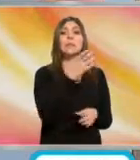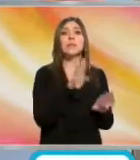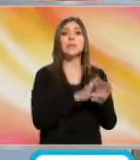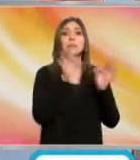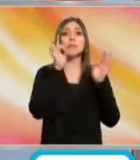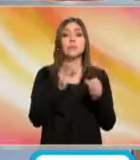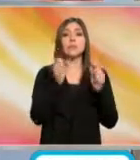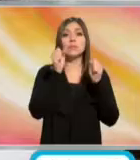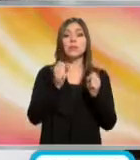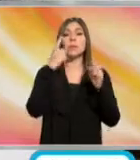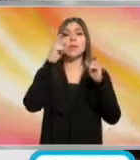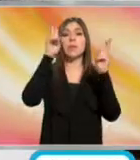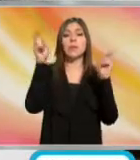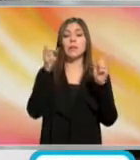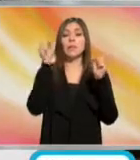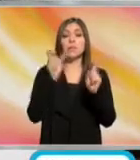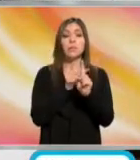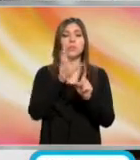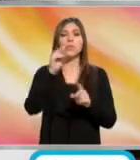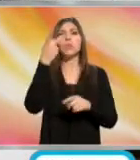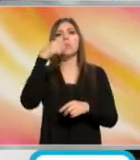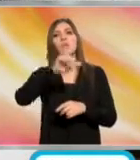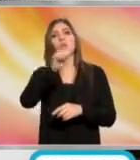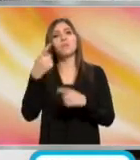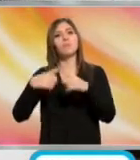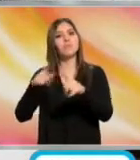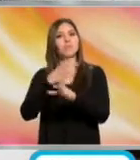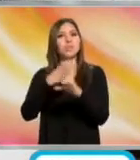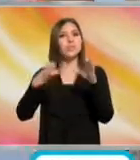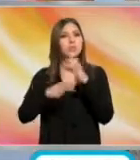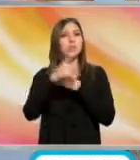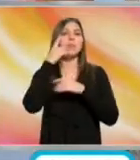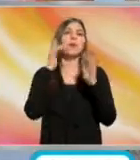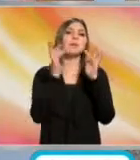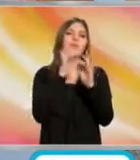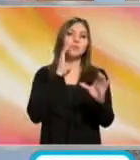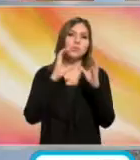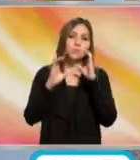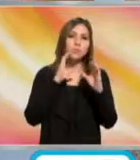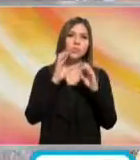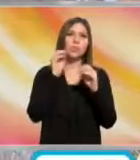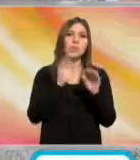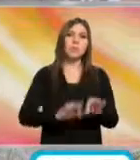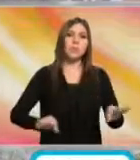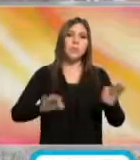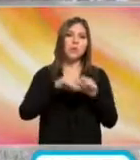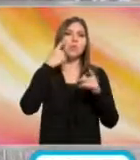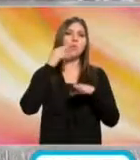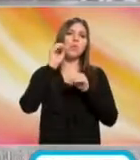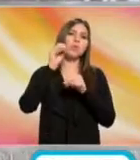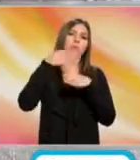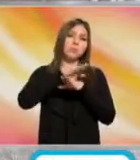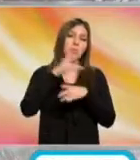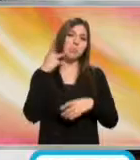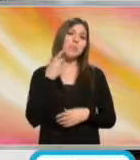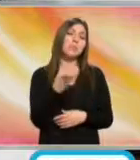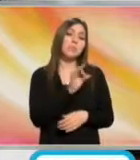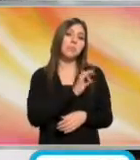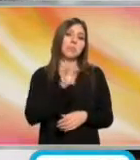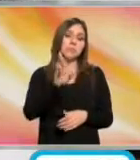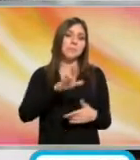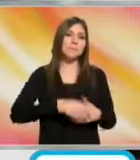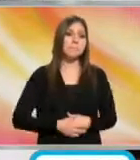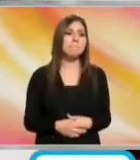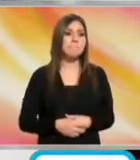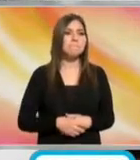o efectividad en temas de seguridad, pero que tengan otros intereses de comunicación, simbólicos o de política. Eso podría ser. Y